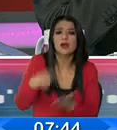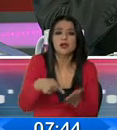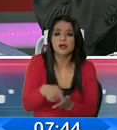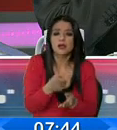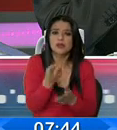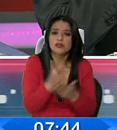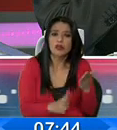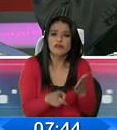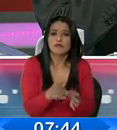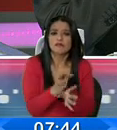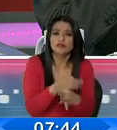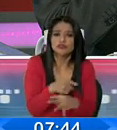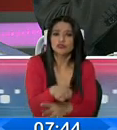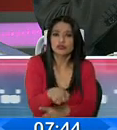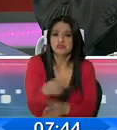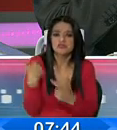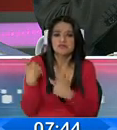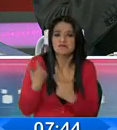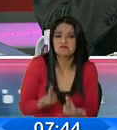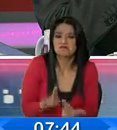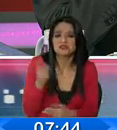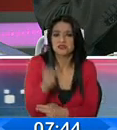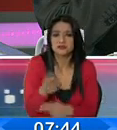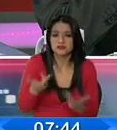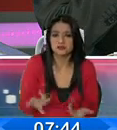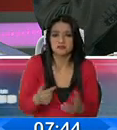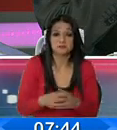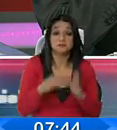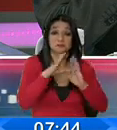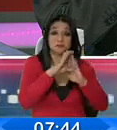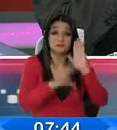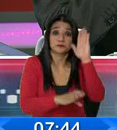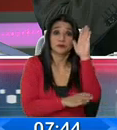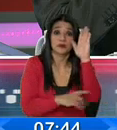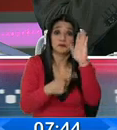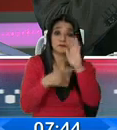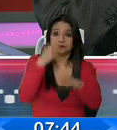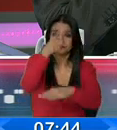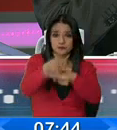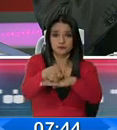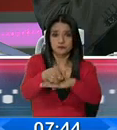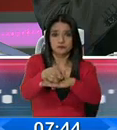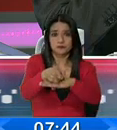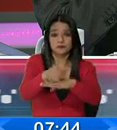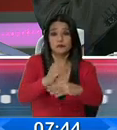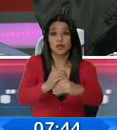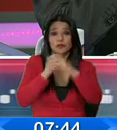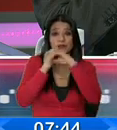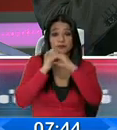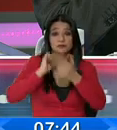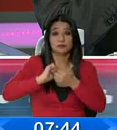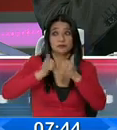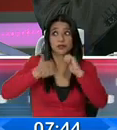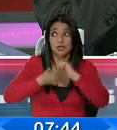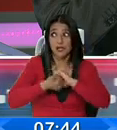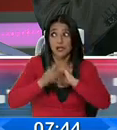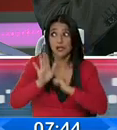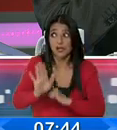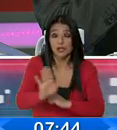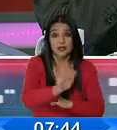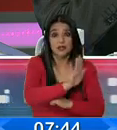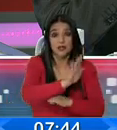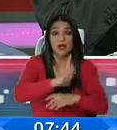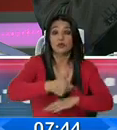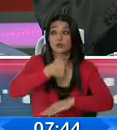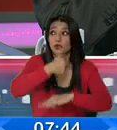destinados, no son necesarios. La Constitución permite y obliga, además, a que cada